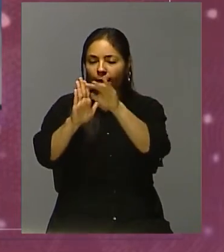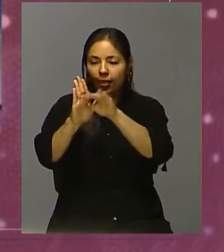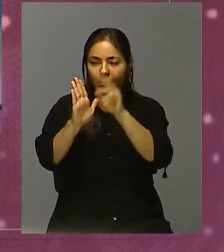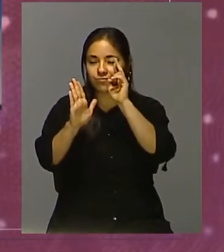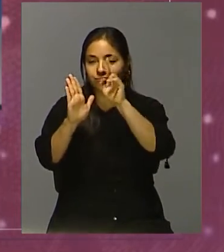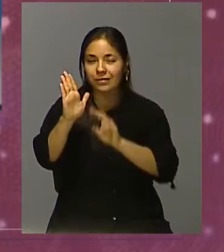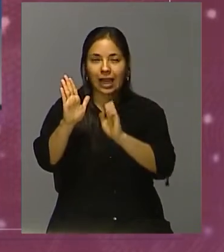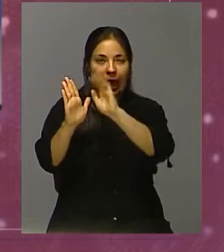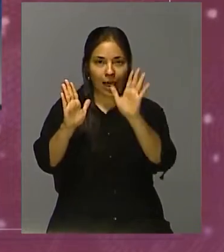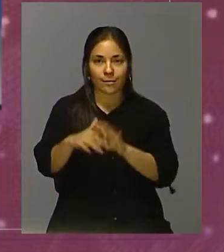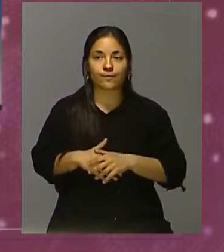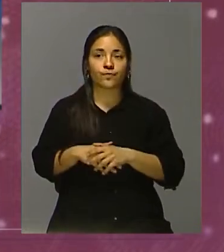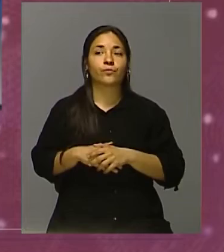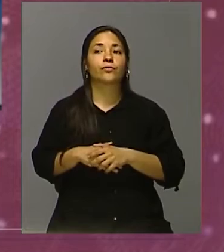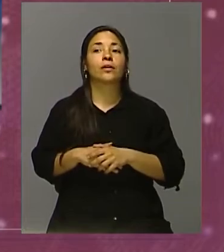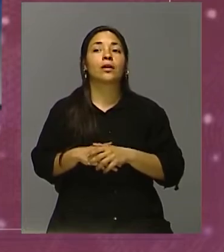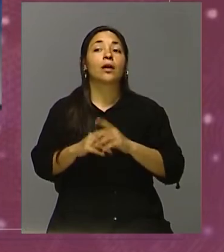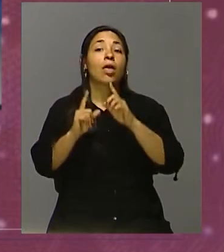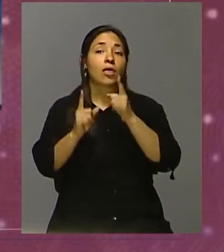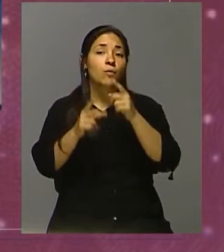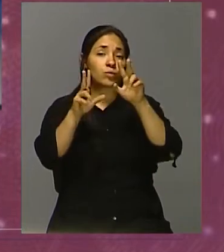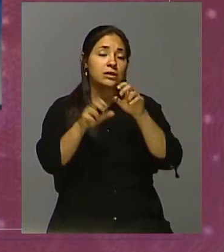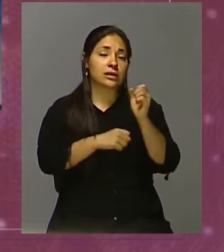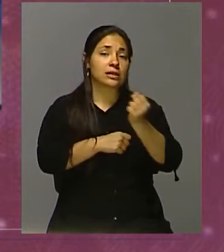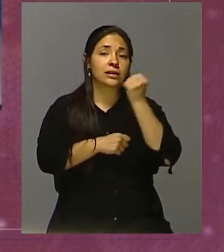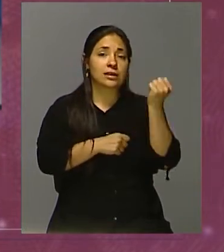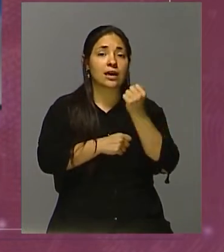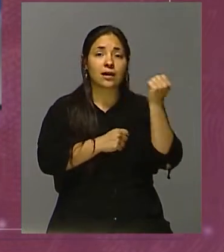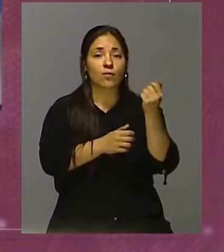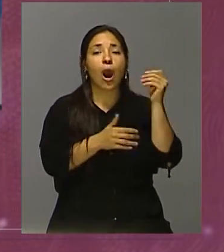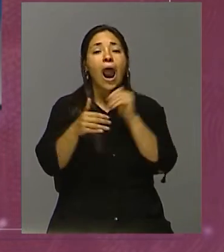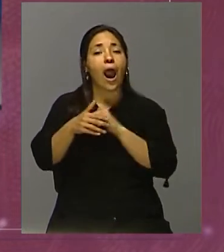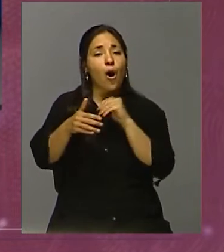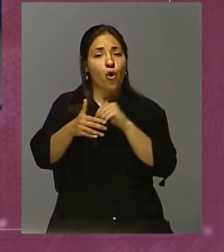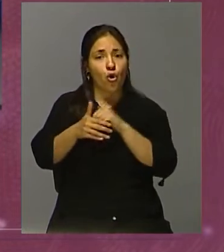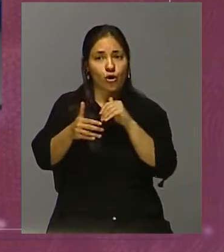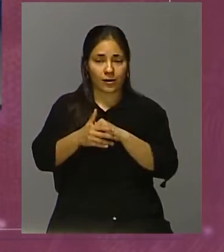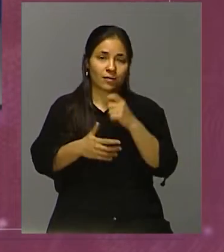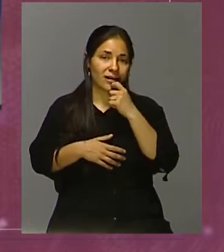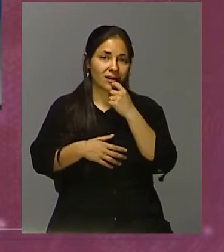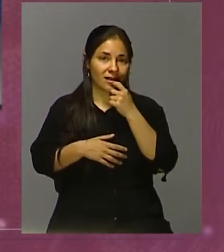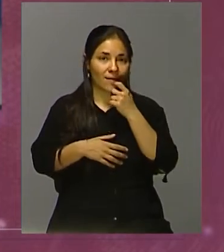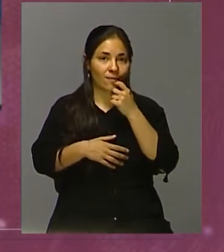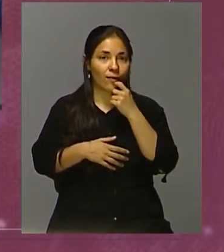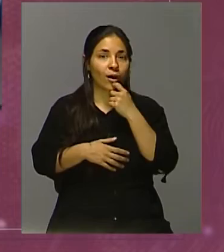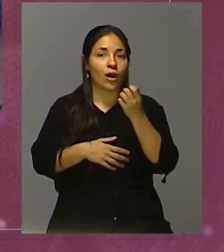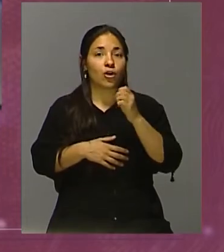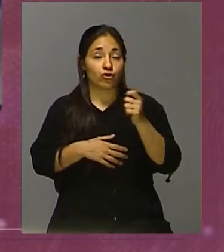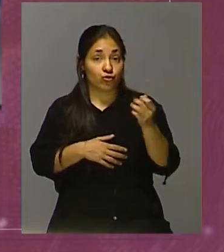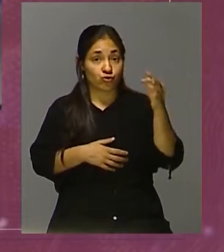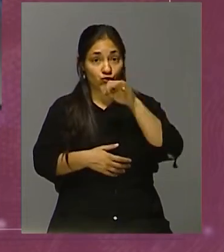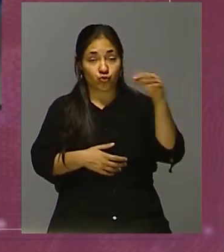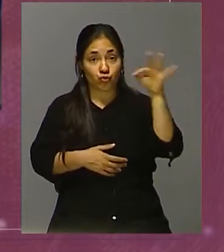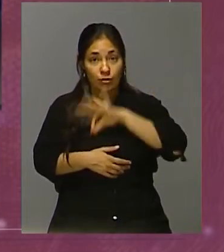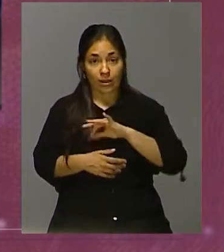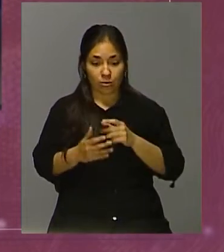Y después revalorizar la cuestión del ahorro. Hay algunos dicen, mira, un 20% del ingreso separado para el ahorro. Y uno dice, no